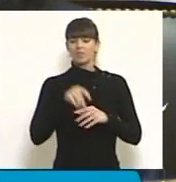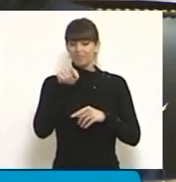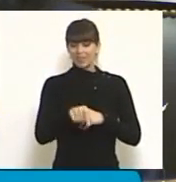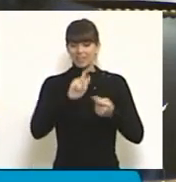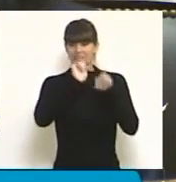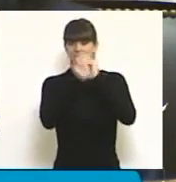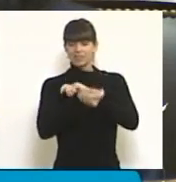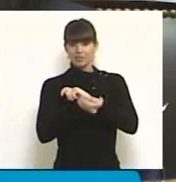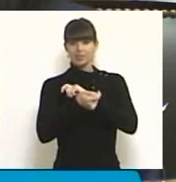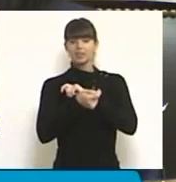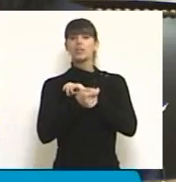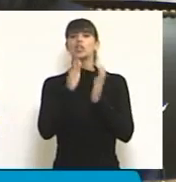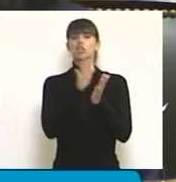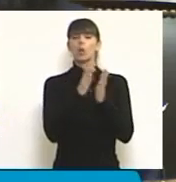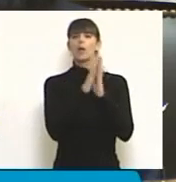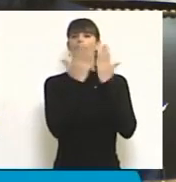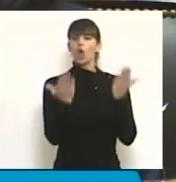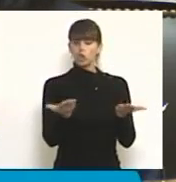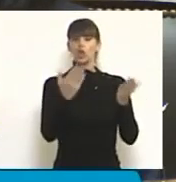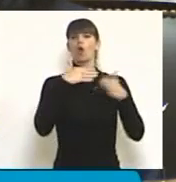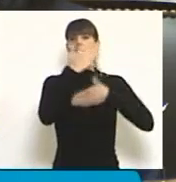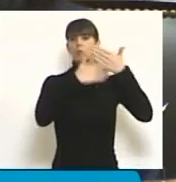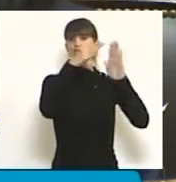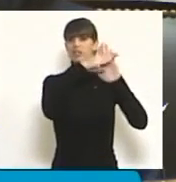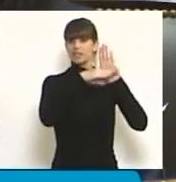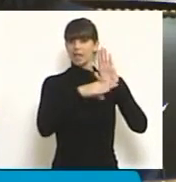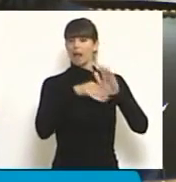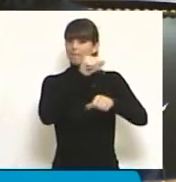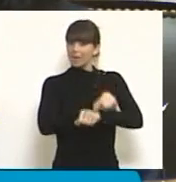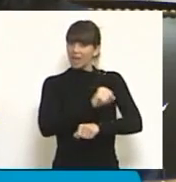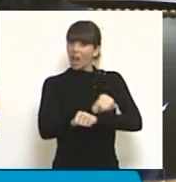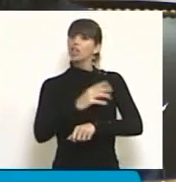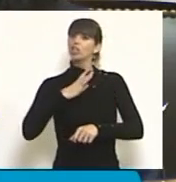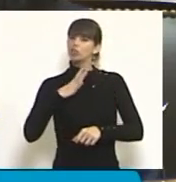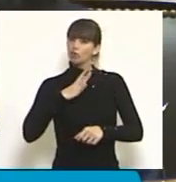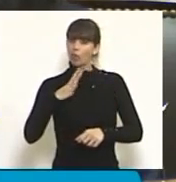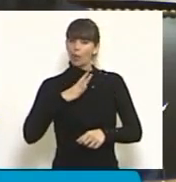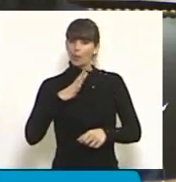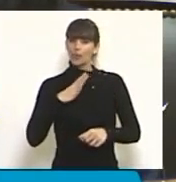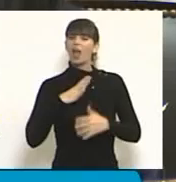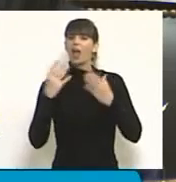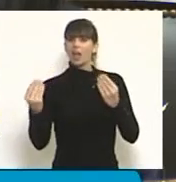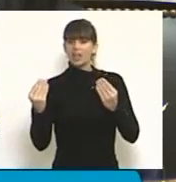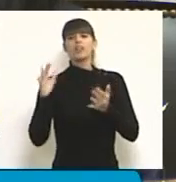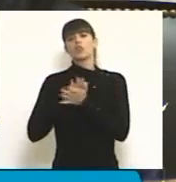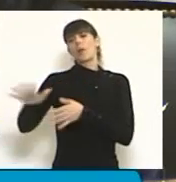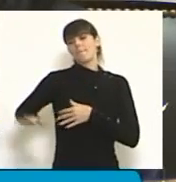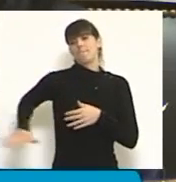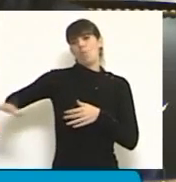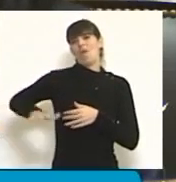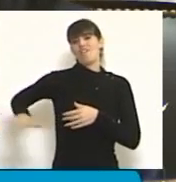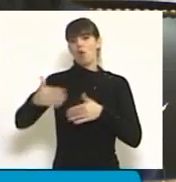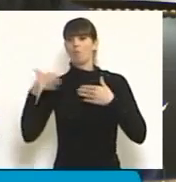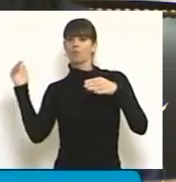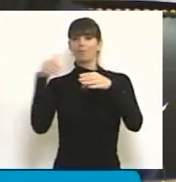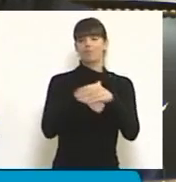reforma del Código Procesal Penal sigue pendiente la participación ciudadana.